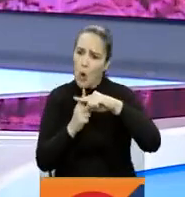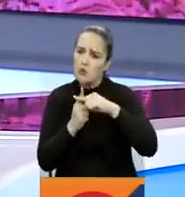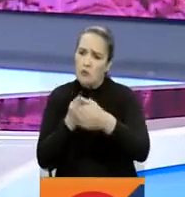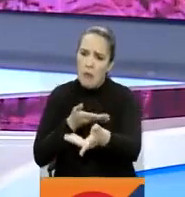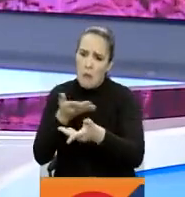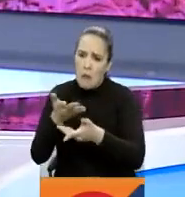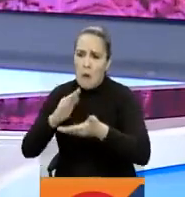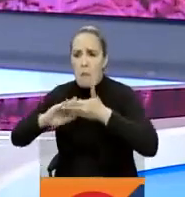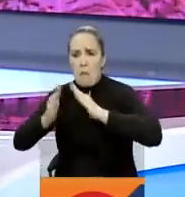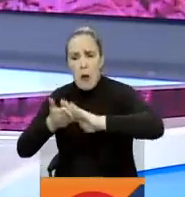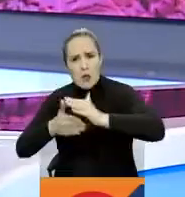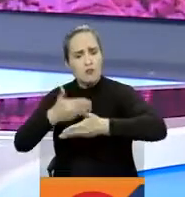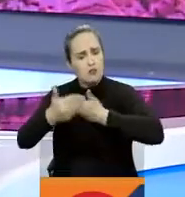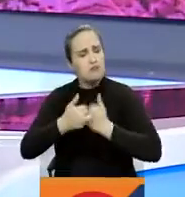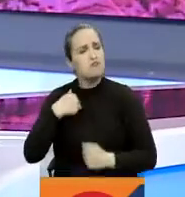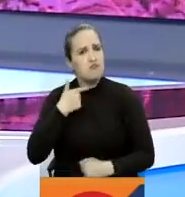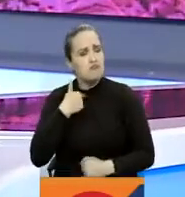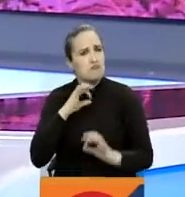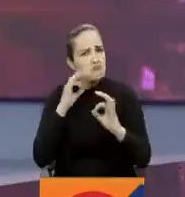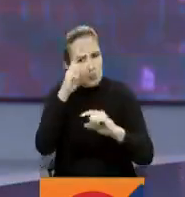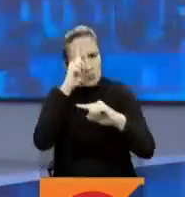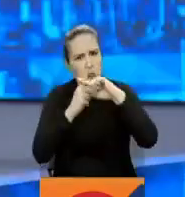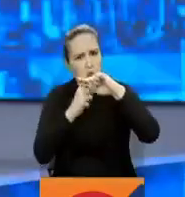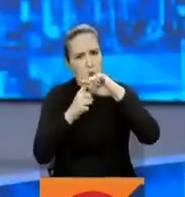de paz en el país.